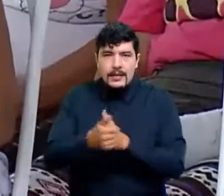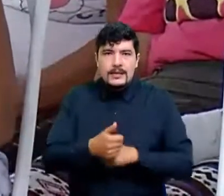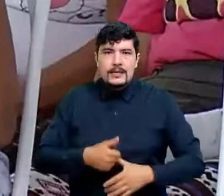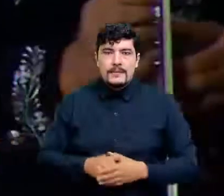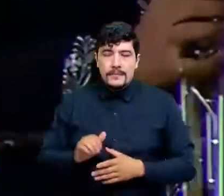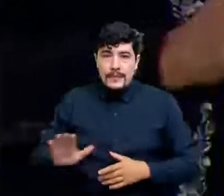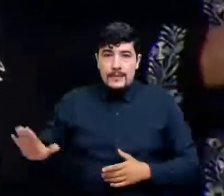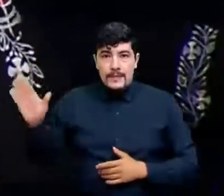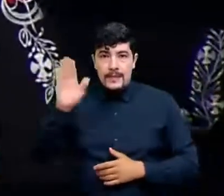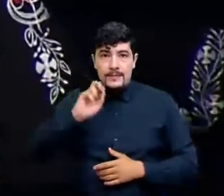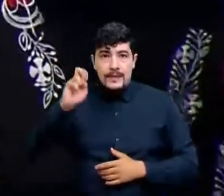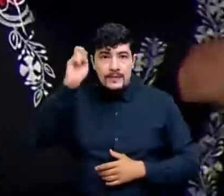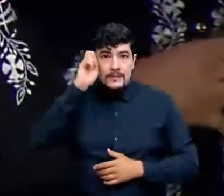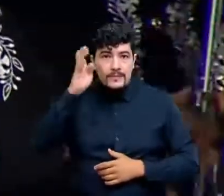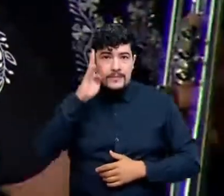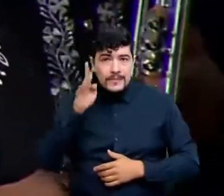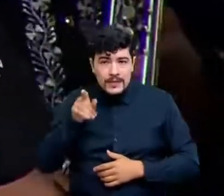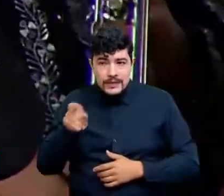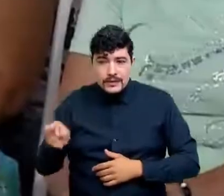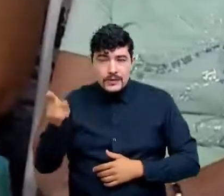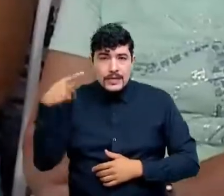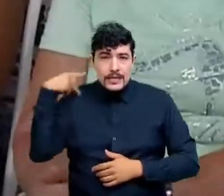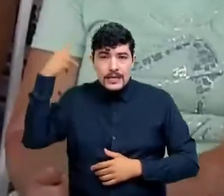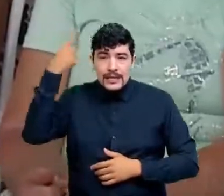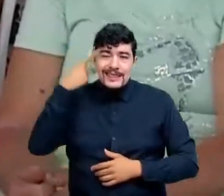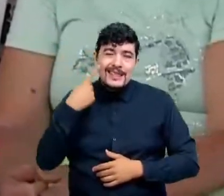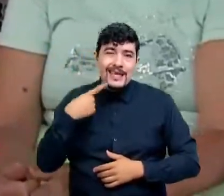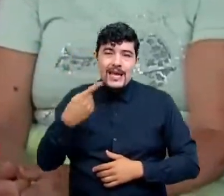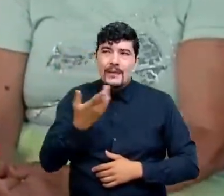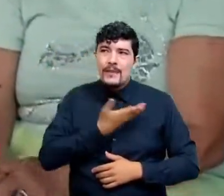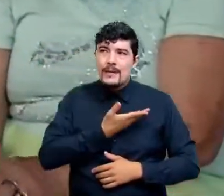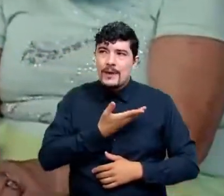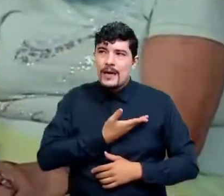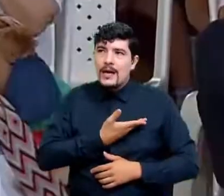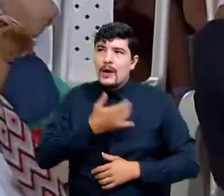Santander, históricamente se ha celebrado el Día de Madres el último